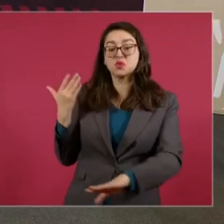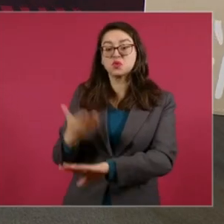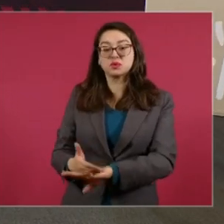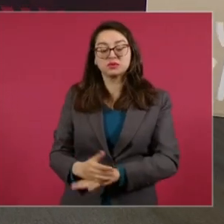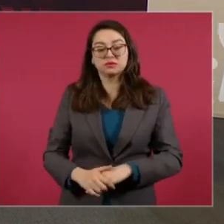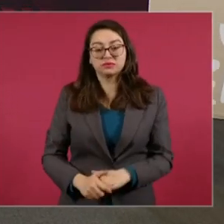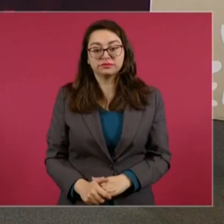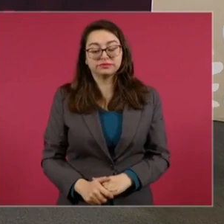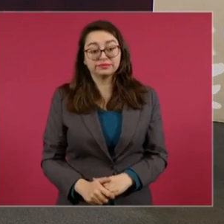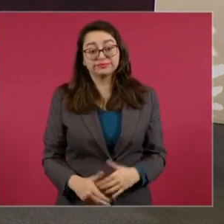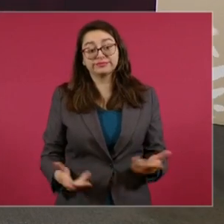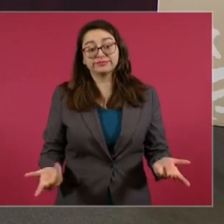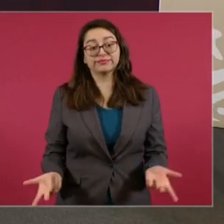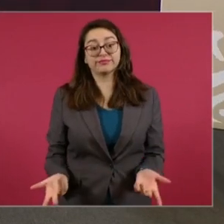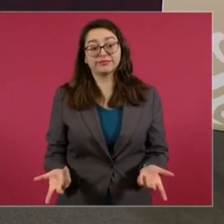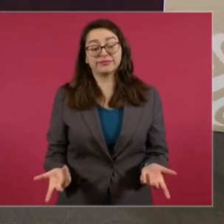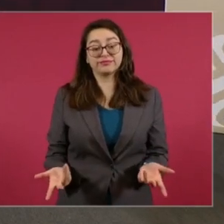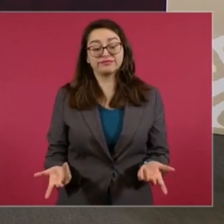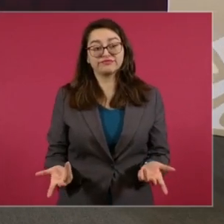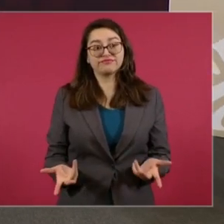hacernos quedar mal,